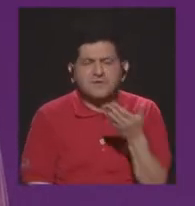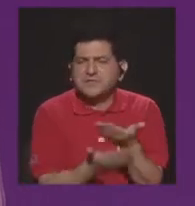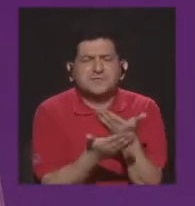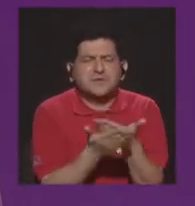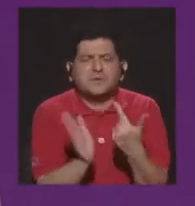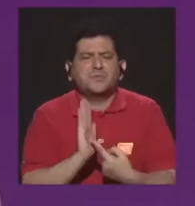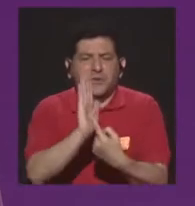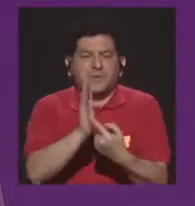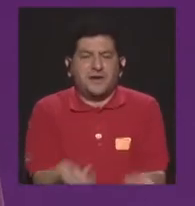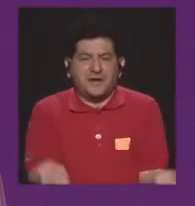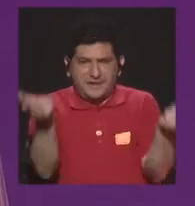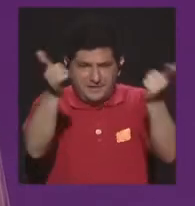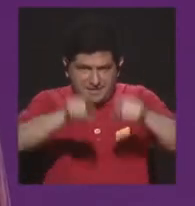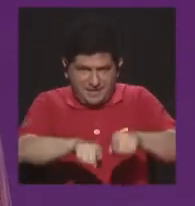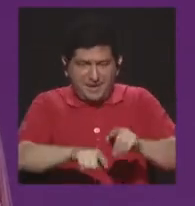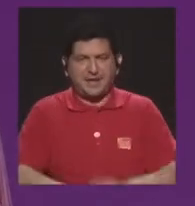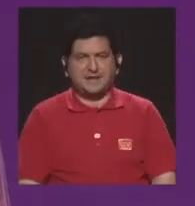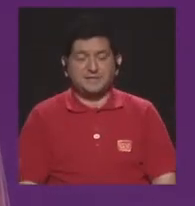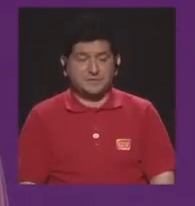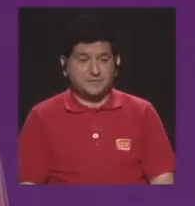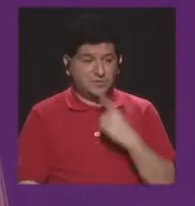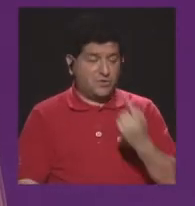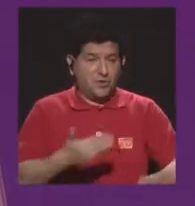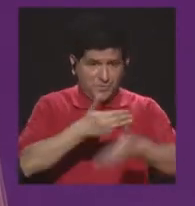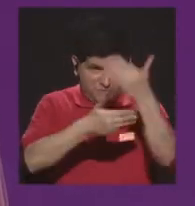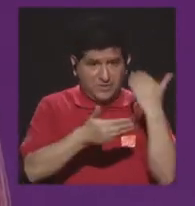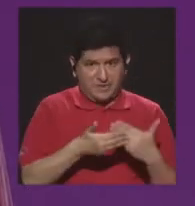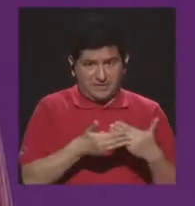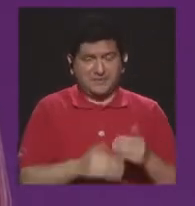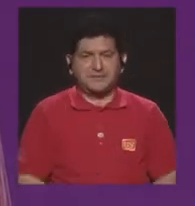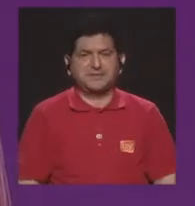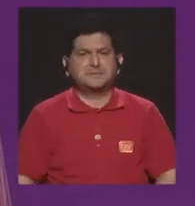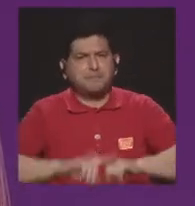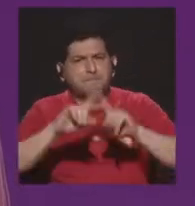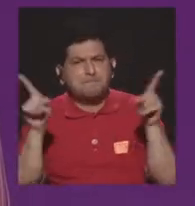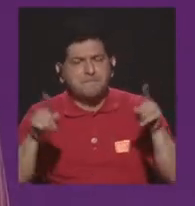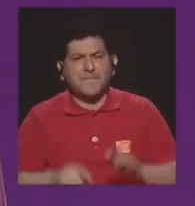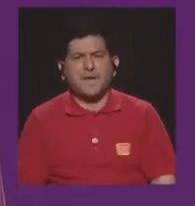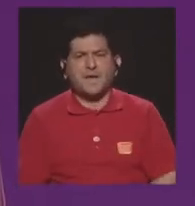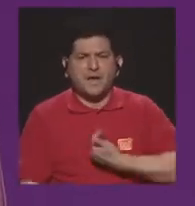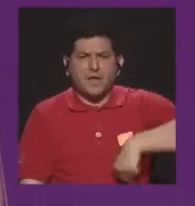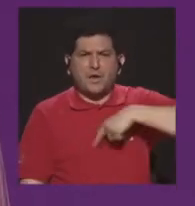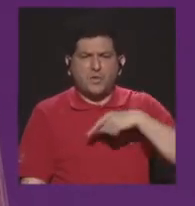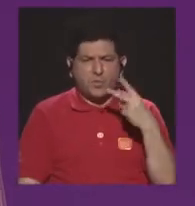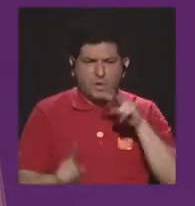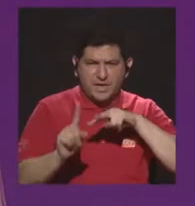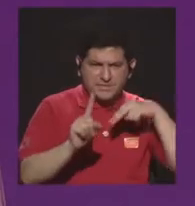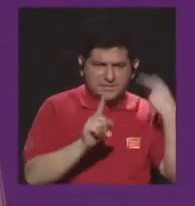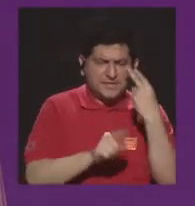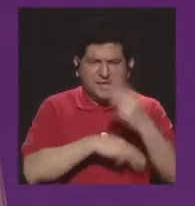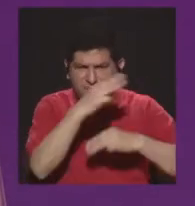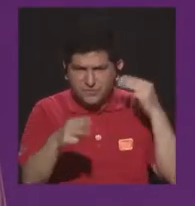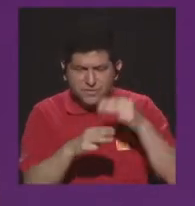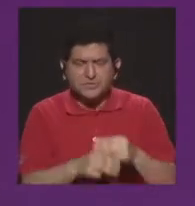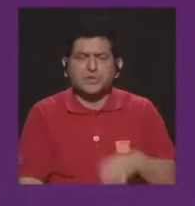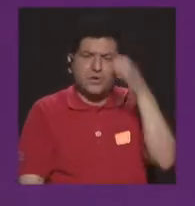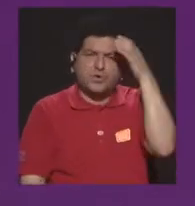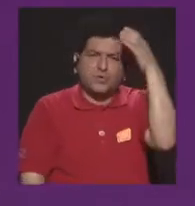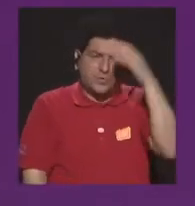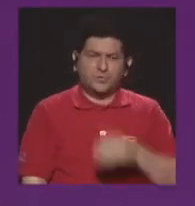evidencia con casos como este que te acabo de mencionar, pero nuestra cosmovisión, nuestro imaginario social y